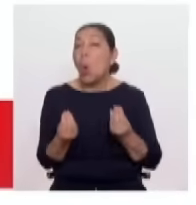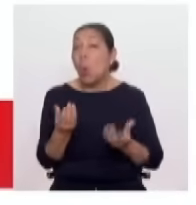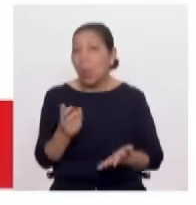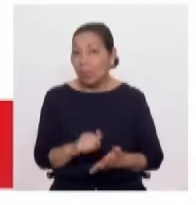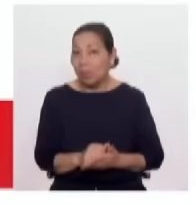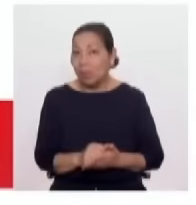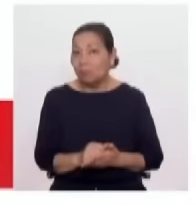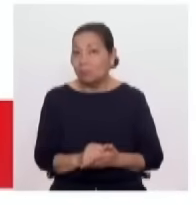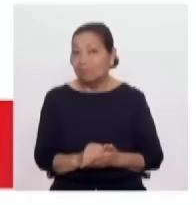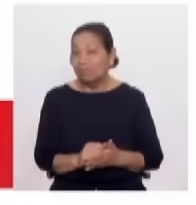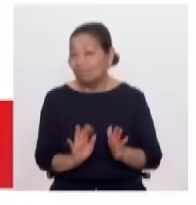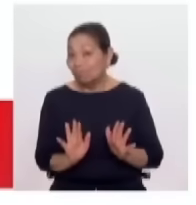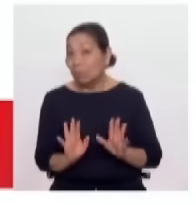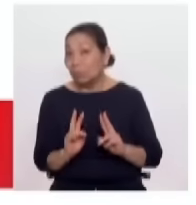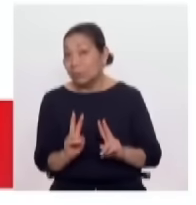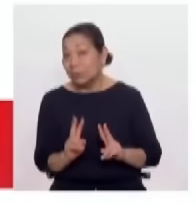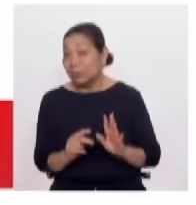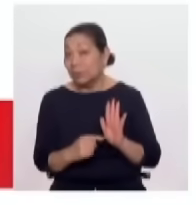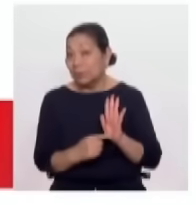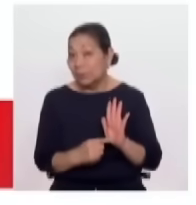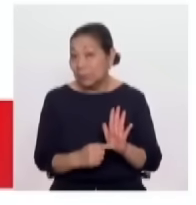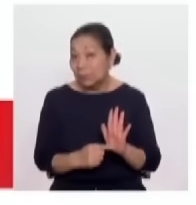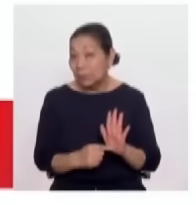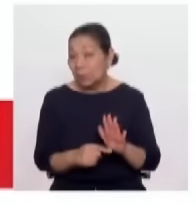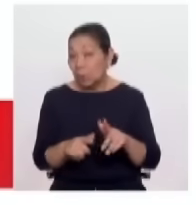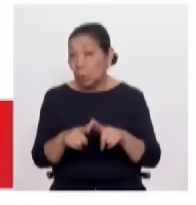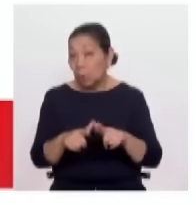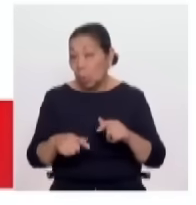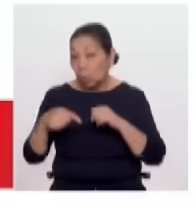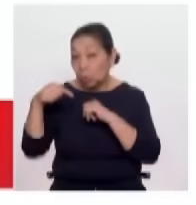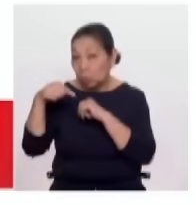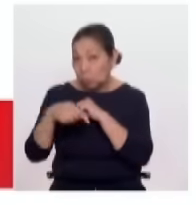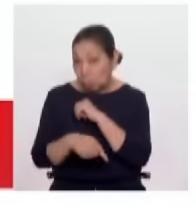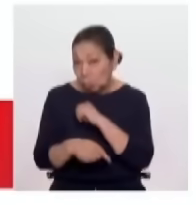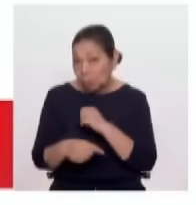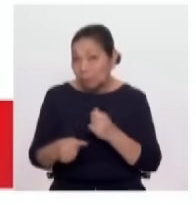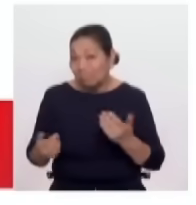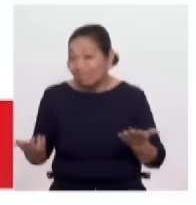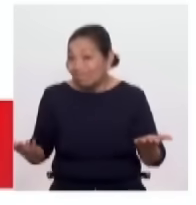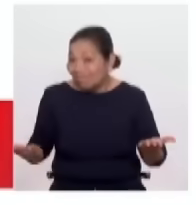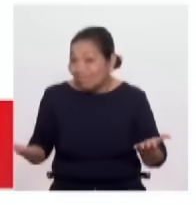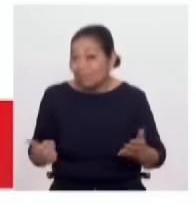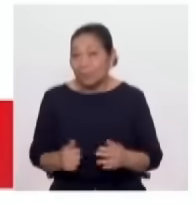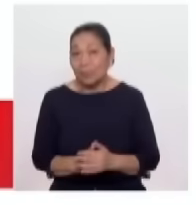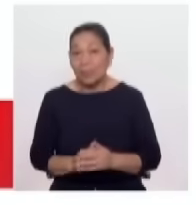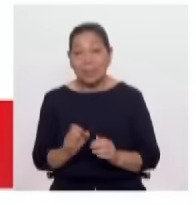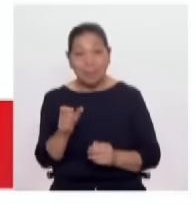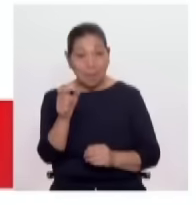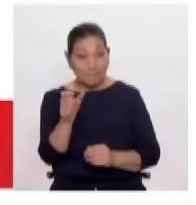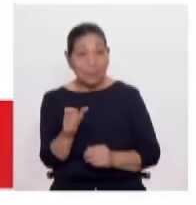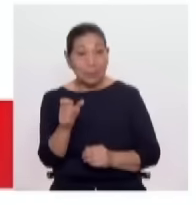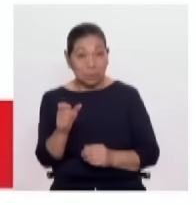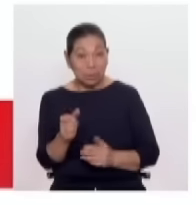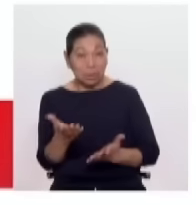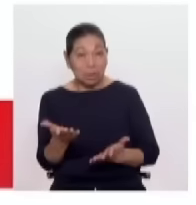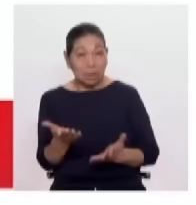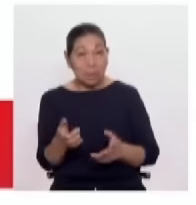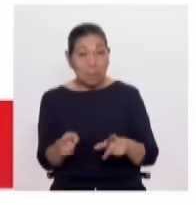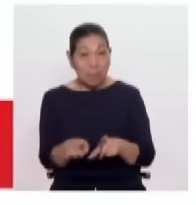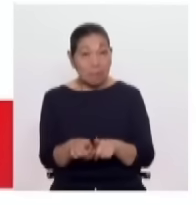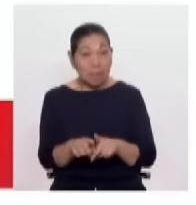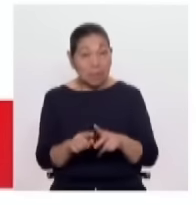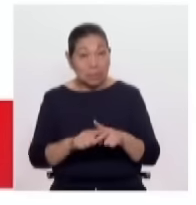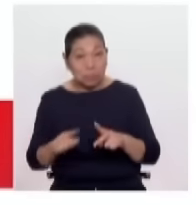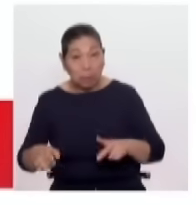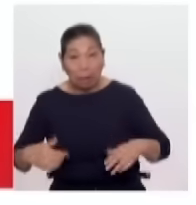qué se ha podido presentar ahí en este lugar del sur del país también. Si las personas han